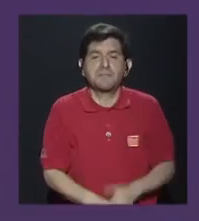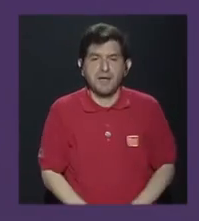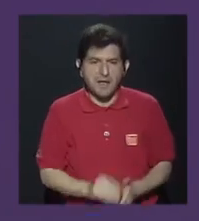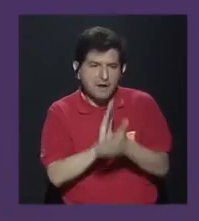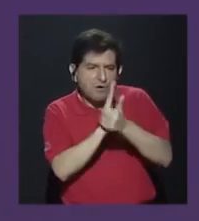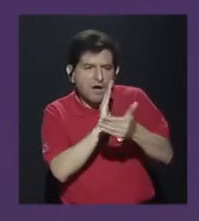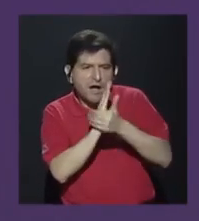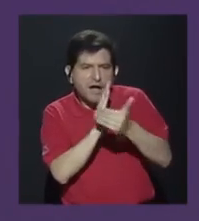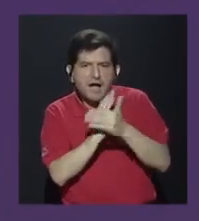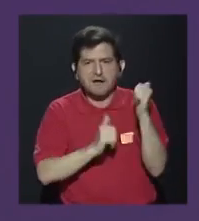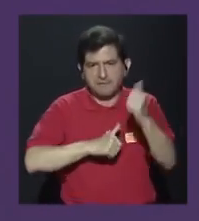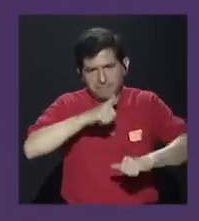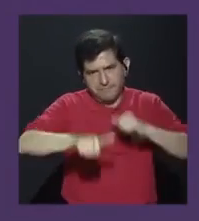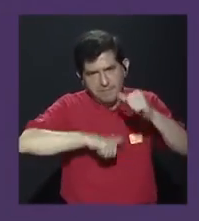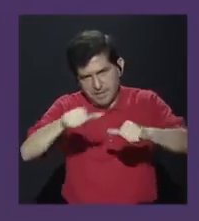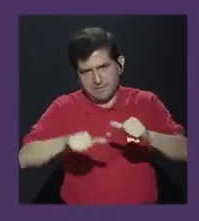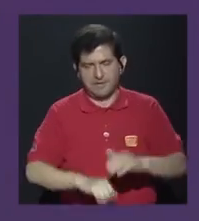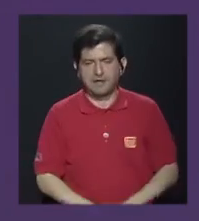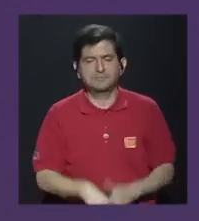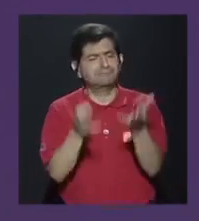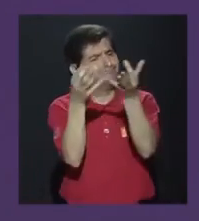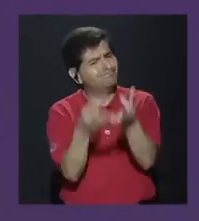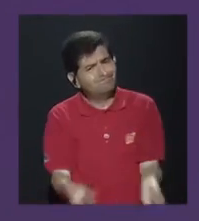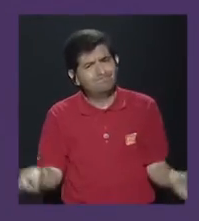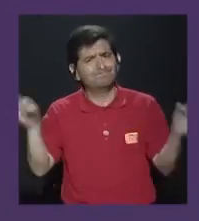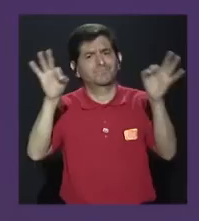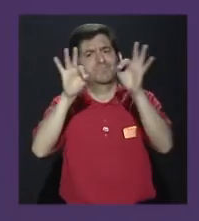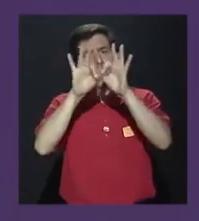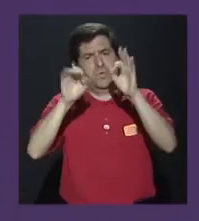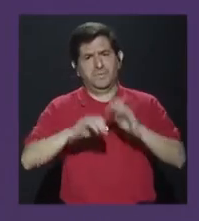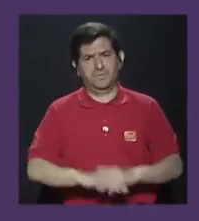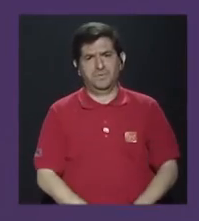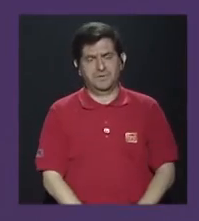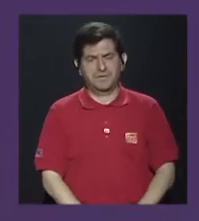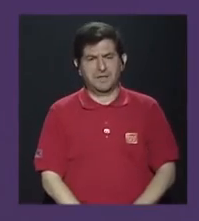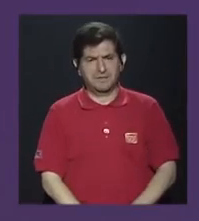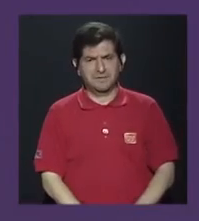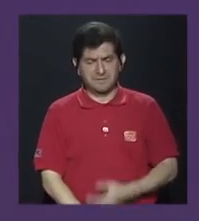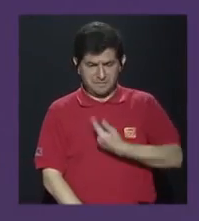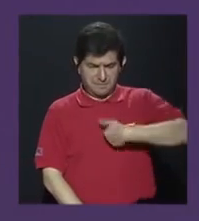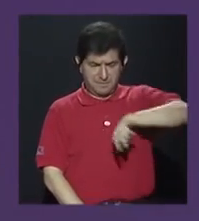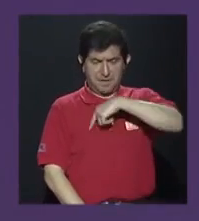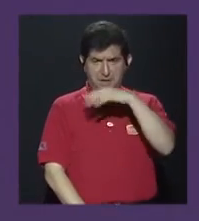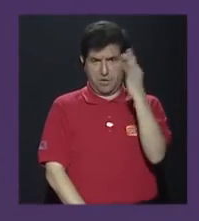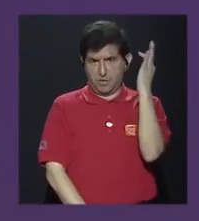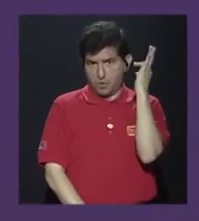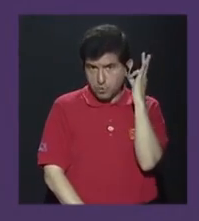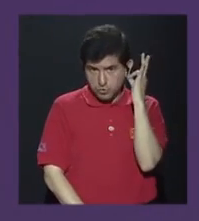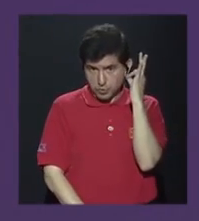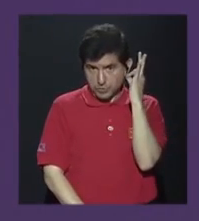herramientas, ¿verdad? Sí. Entonces sí es importante, como nosotras, ¿verdad?, que